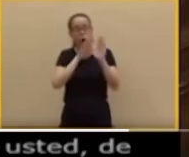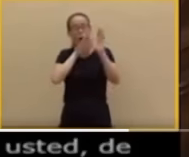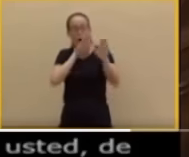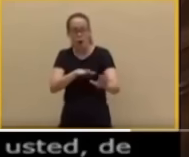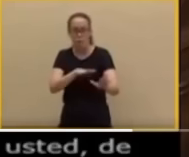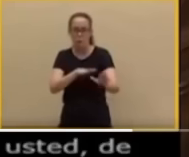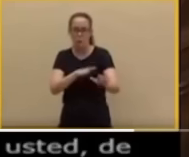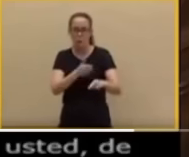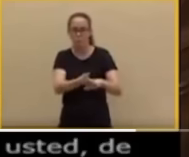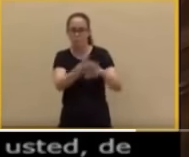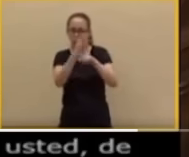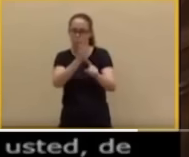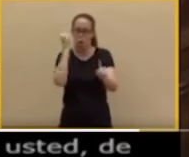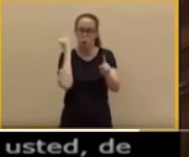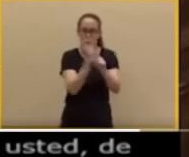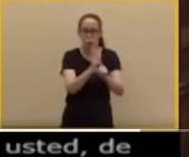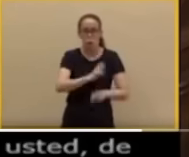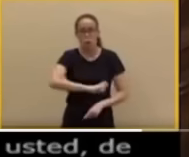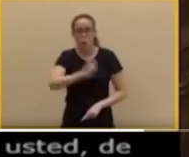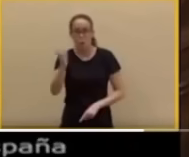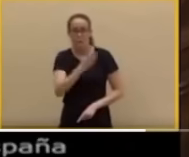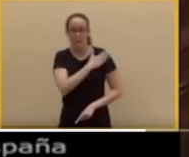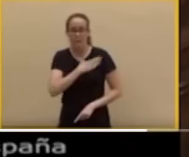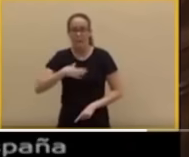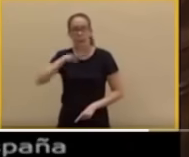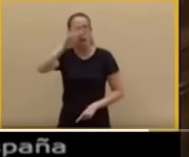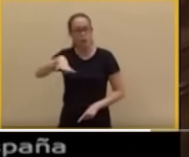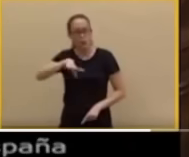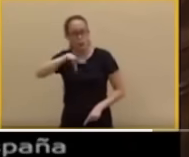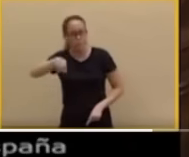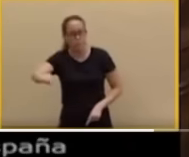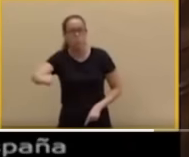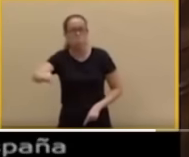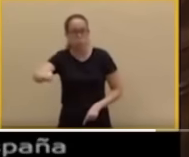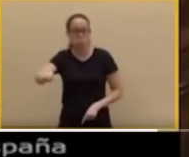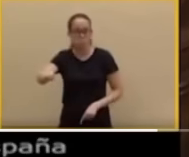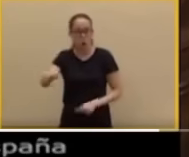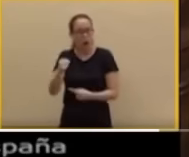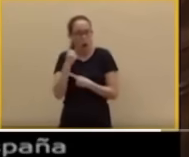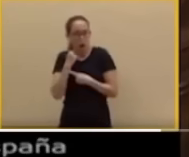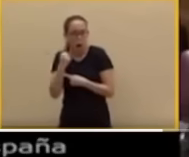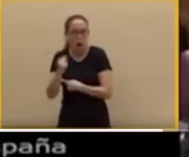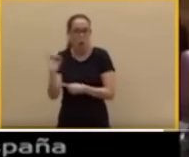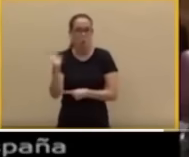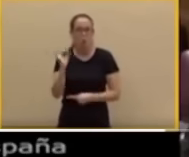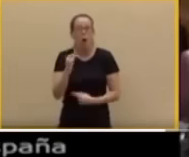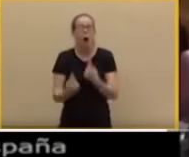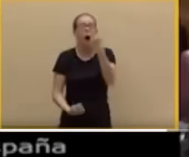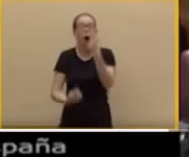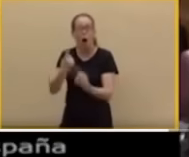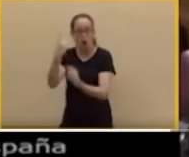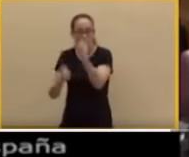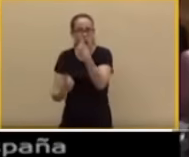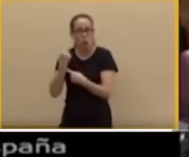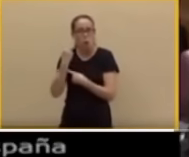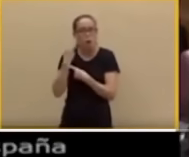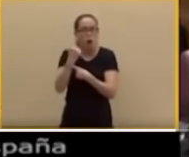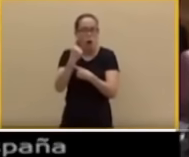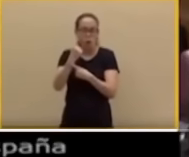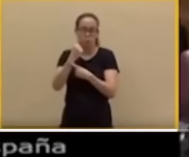han apoyado un golpe de Estado en Cataluña o a los que han legitimado los atentados terroristas durante tantos años, sus socios para esta investidura.